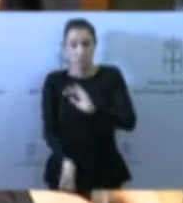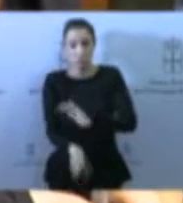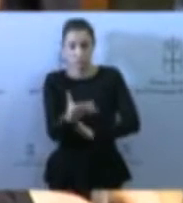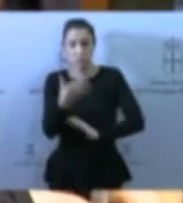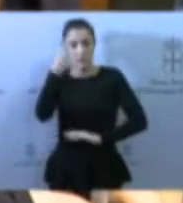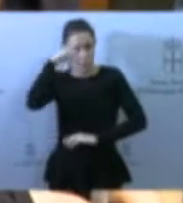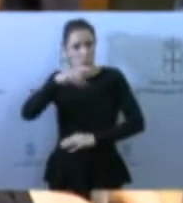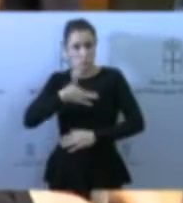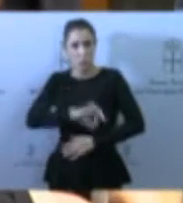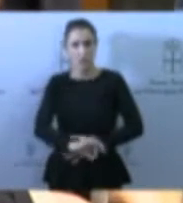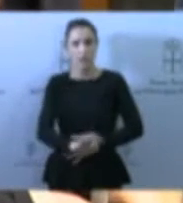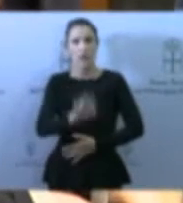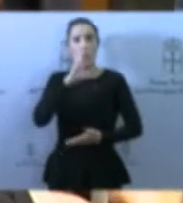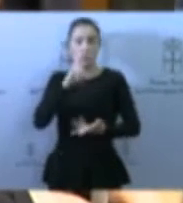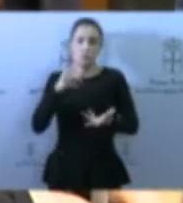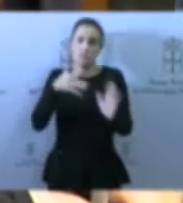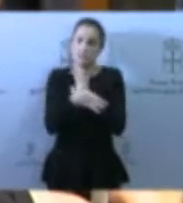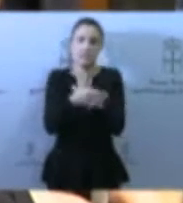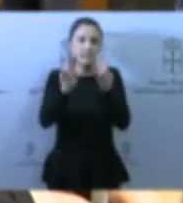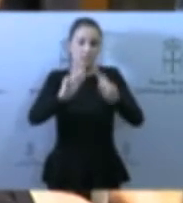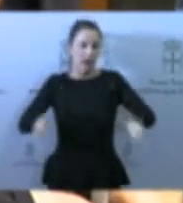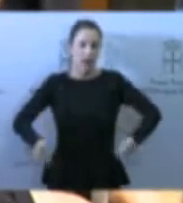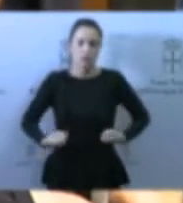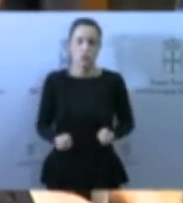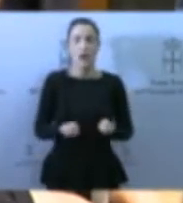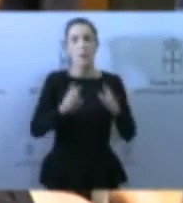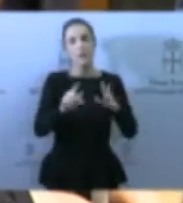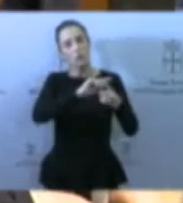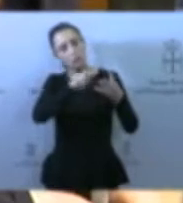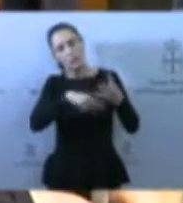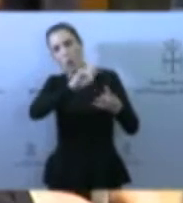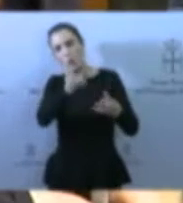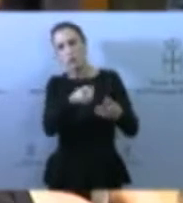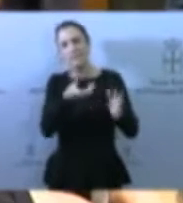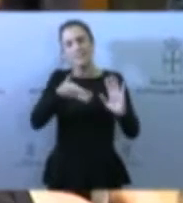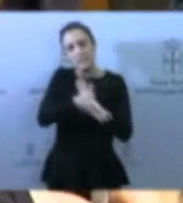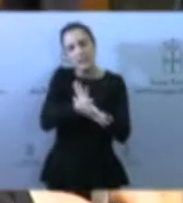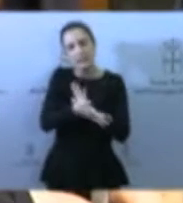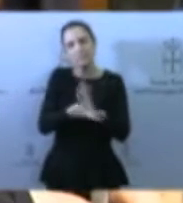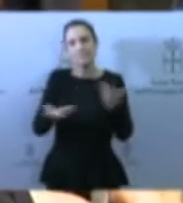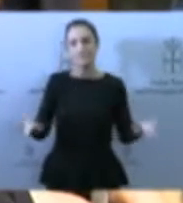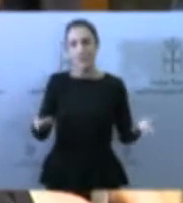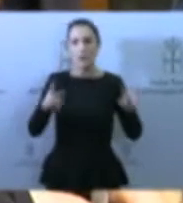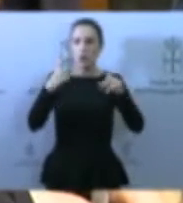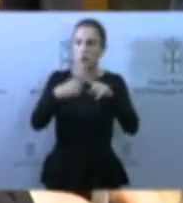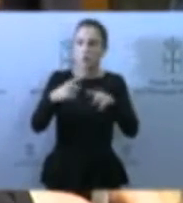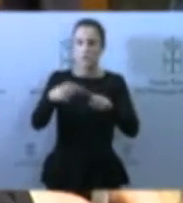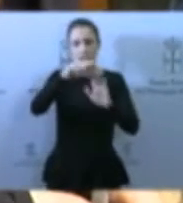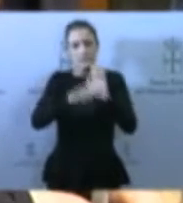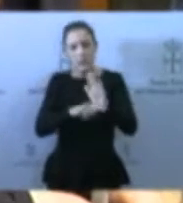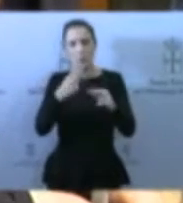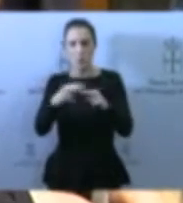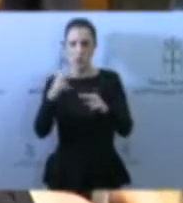actúen las fuerzas de la naturaleza, otras han de ser atribuidas a actuaciones, en cierta medida, políticas y a conductas empresariales que